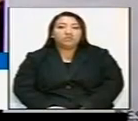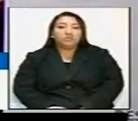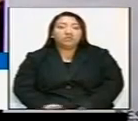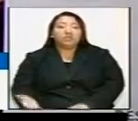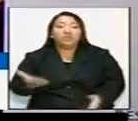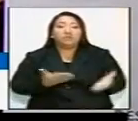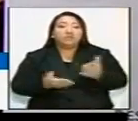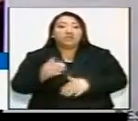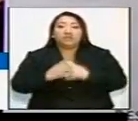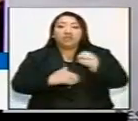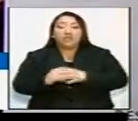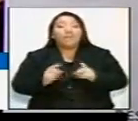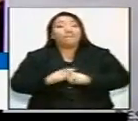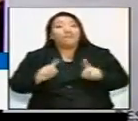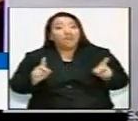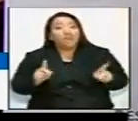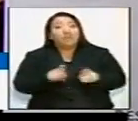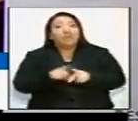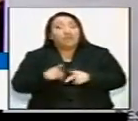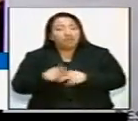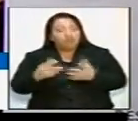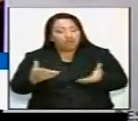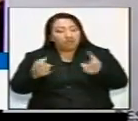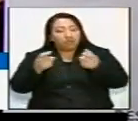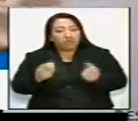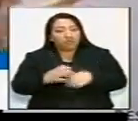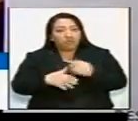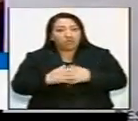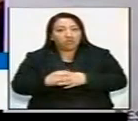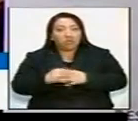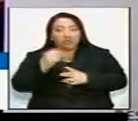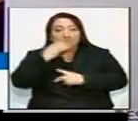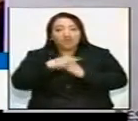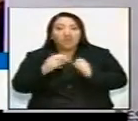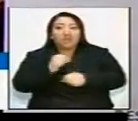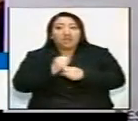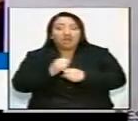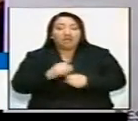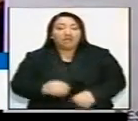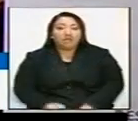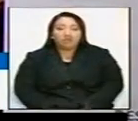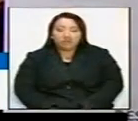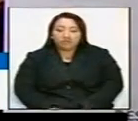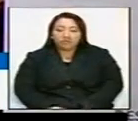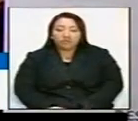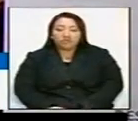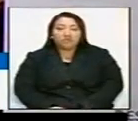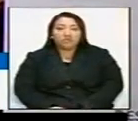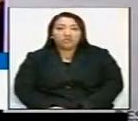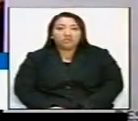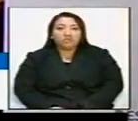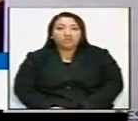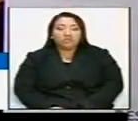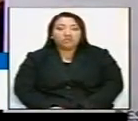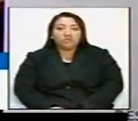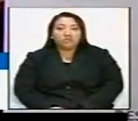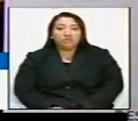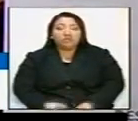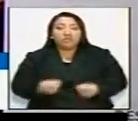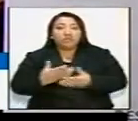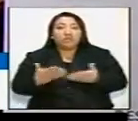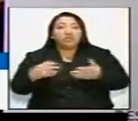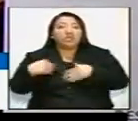infraestructura, pero también regulaciones del ambiente de trabajo y la habilidad de hacer cambios que puedan